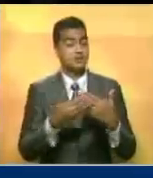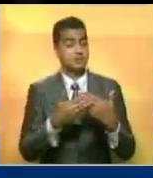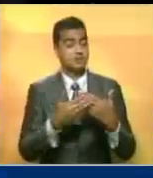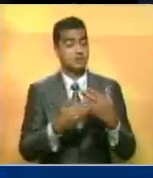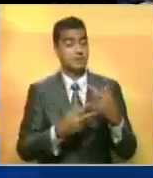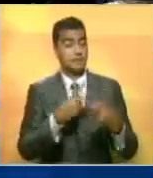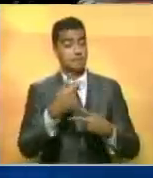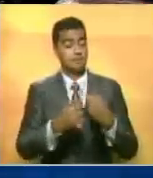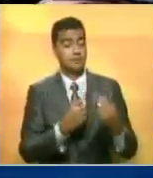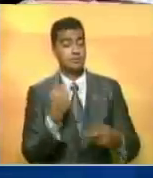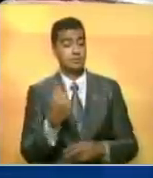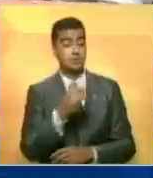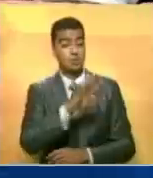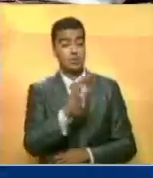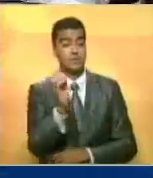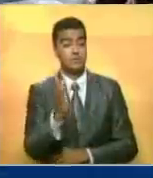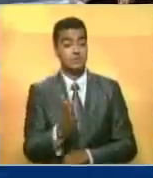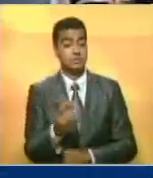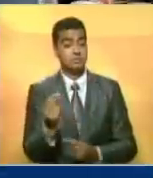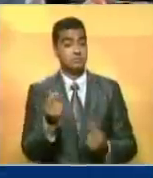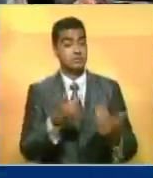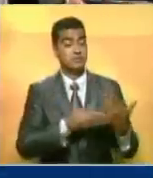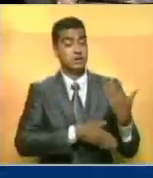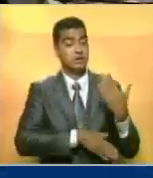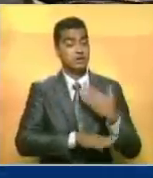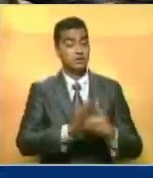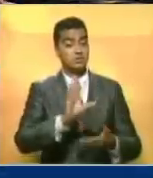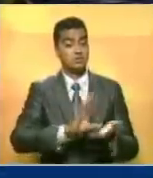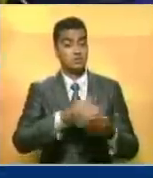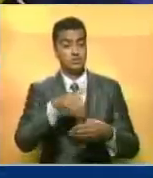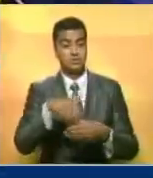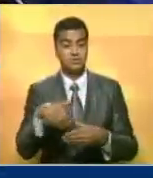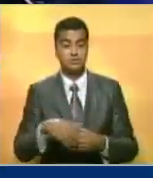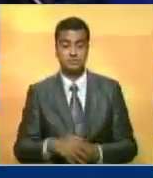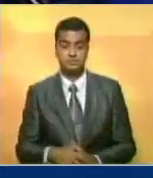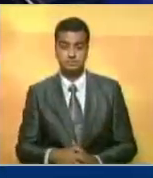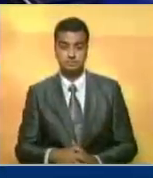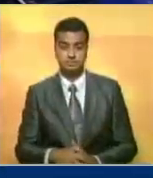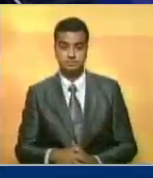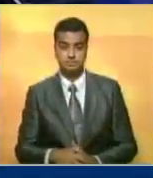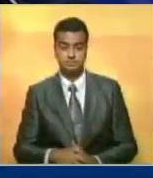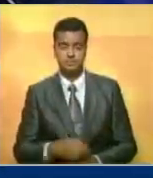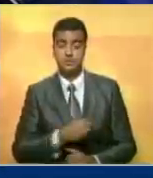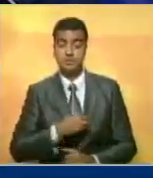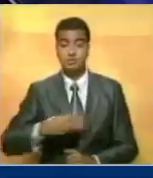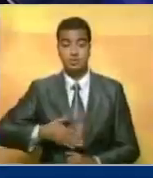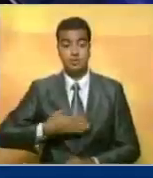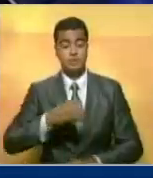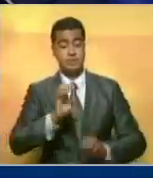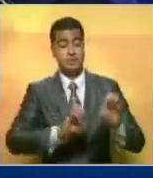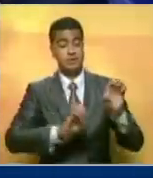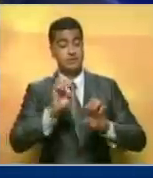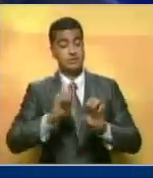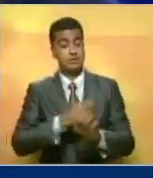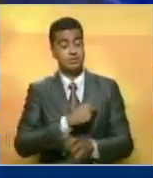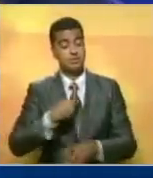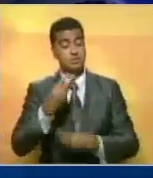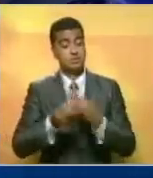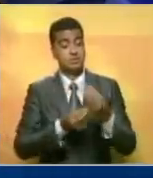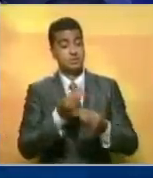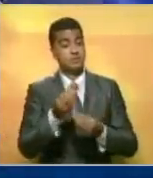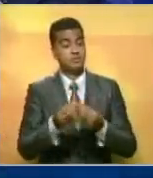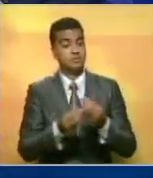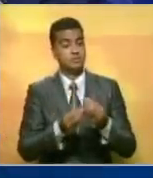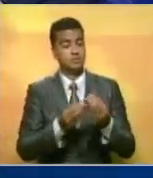proceso solo 4% se había ido de los centros de votación nosotros podemos revisar y con detalle